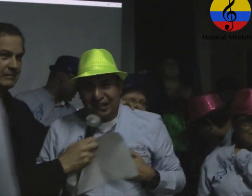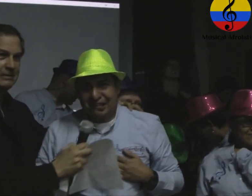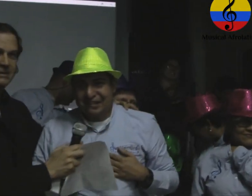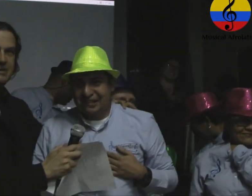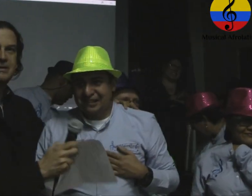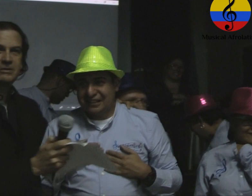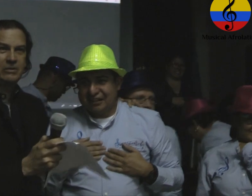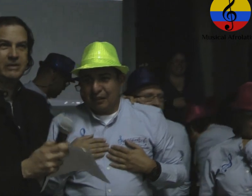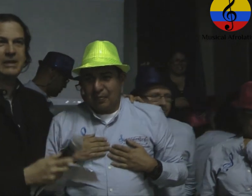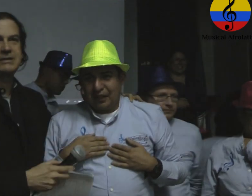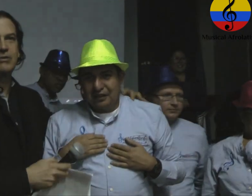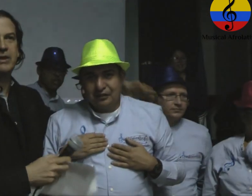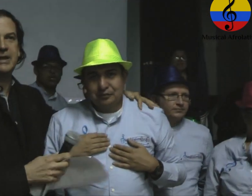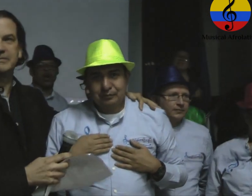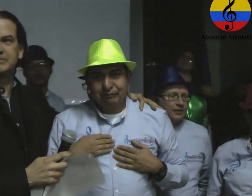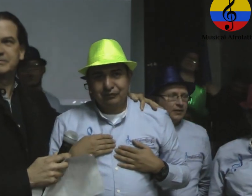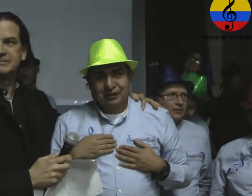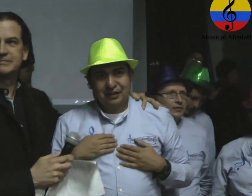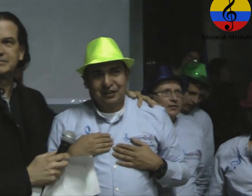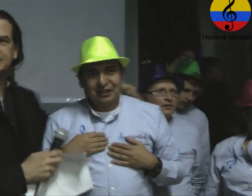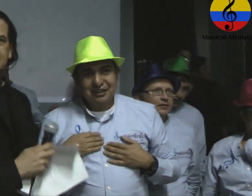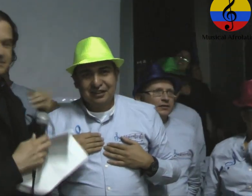tardes.